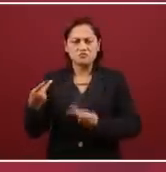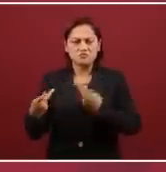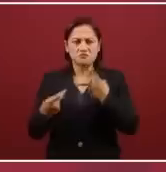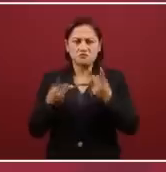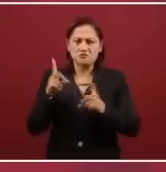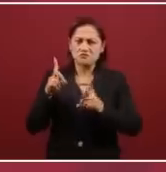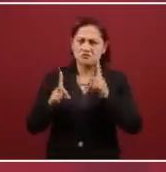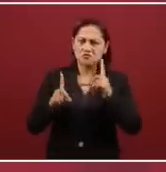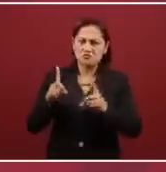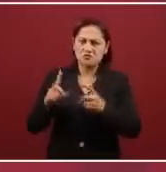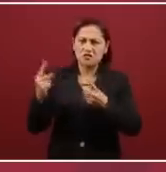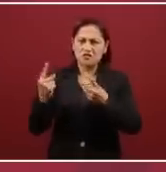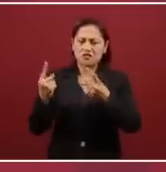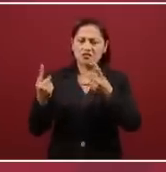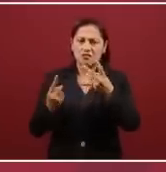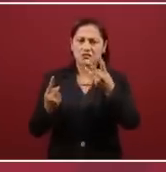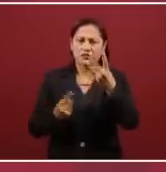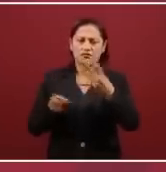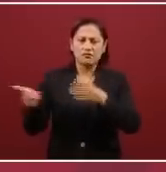va a ir mal la economía.